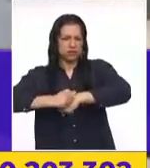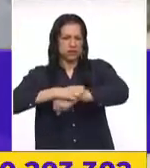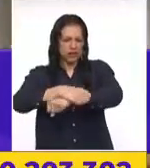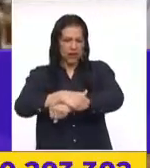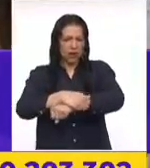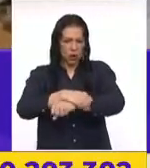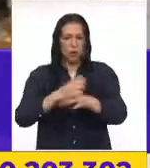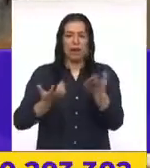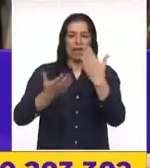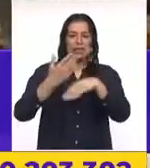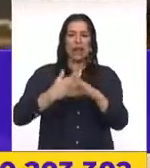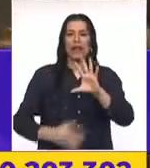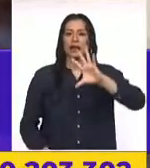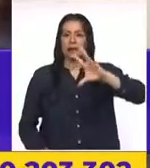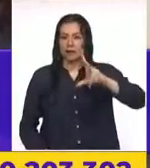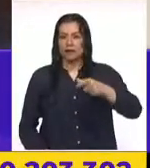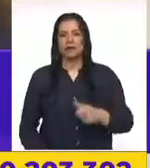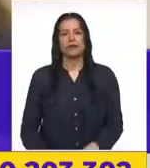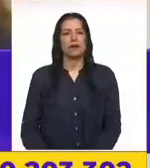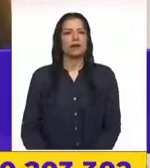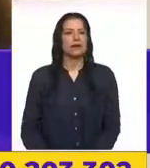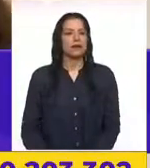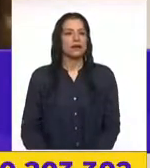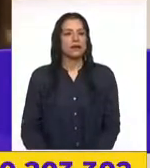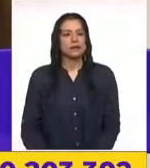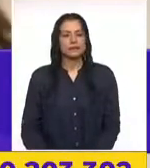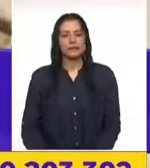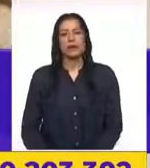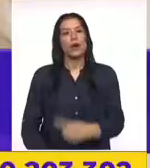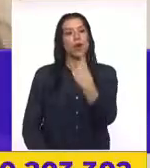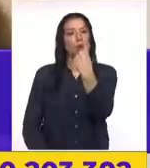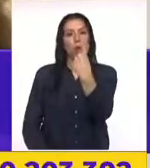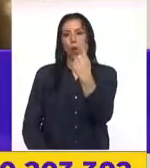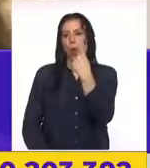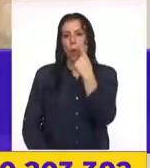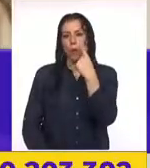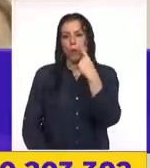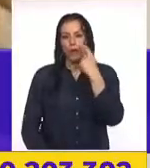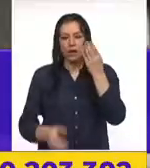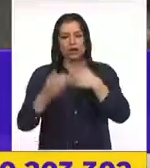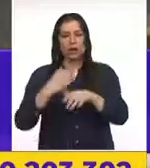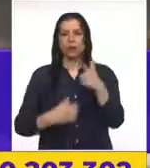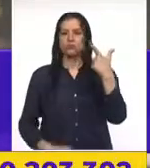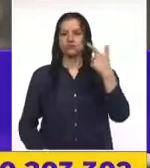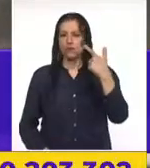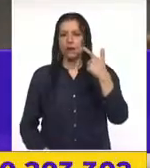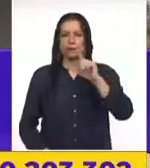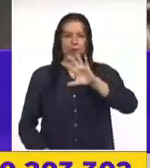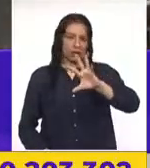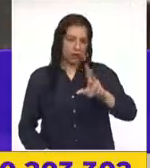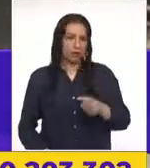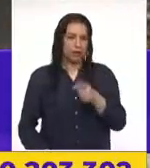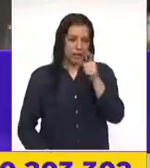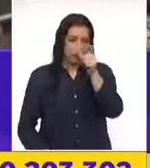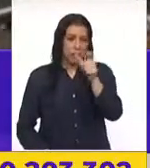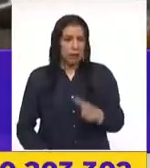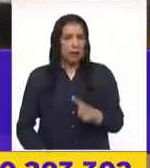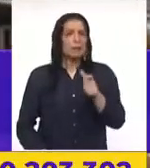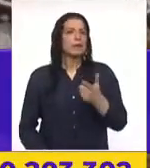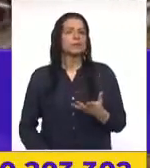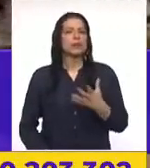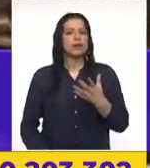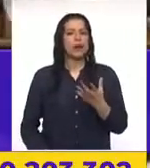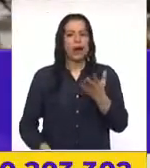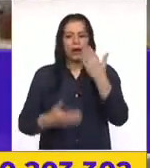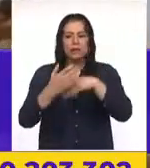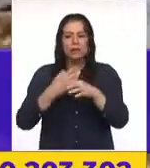atraco. Ha sido solamente un asaltante que entrado con arma. El ampón se tomó el tiempo de robar